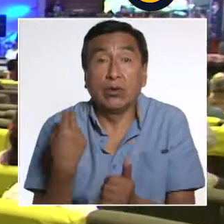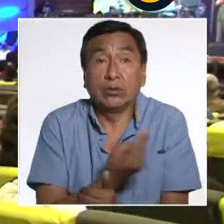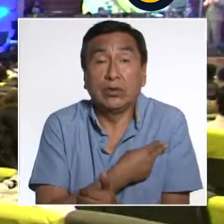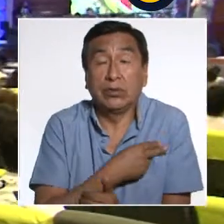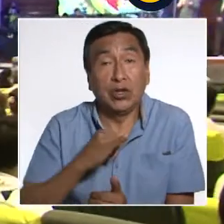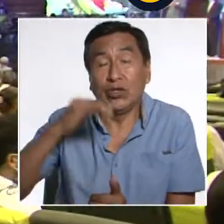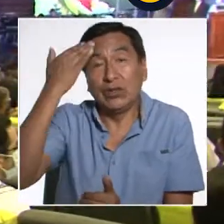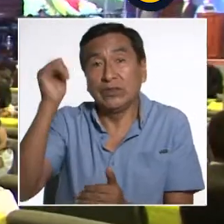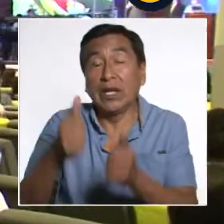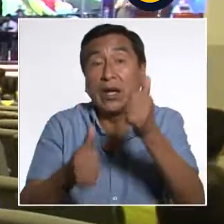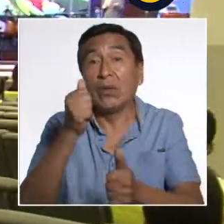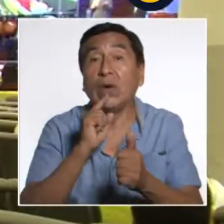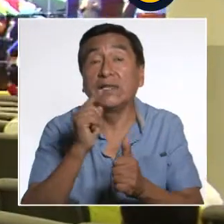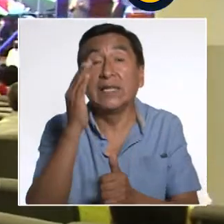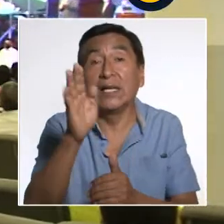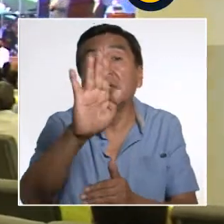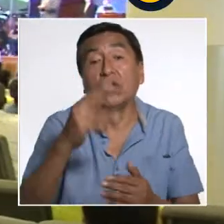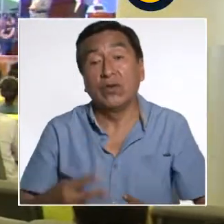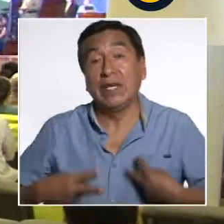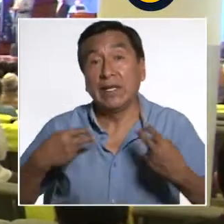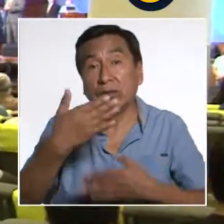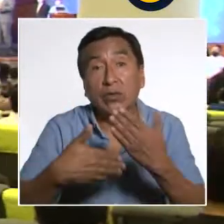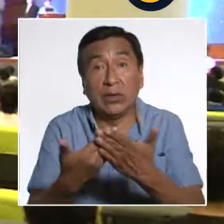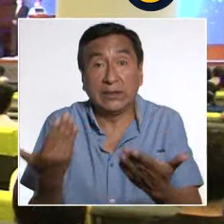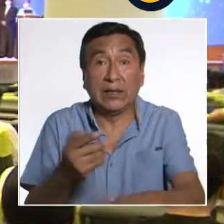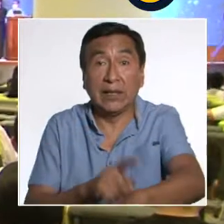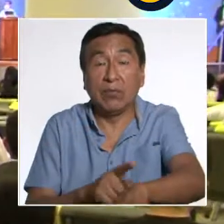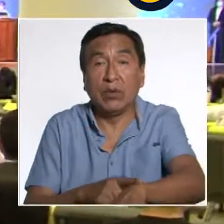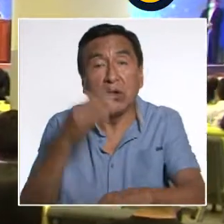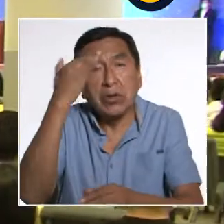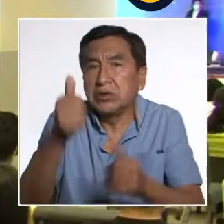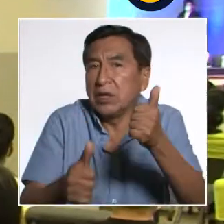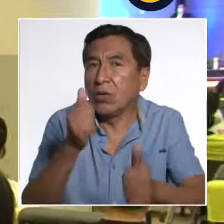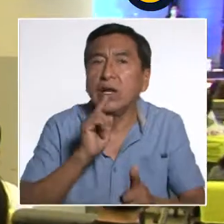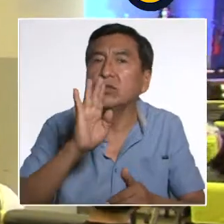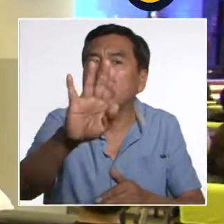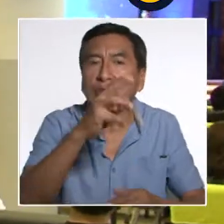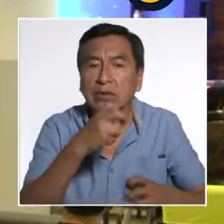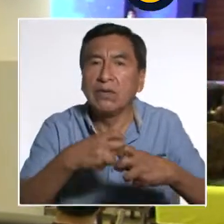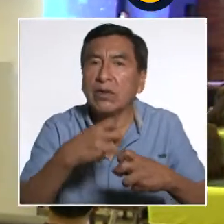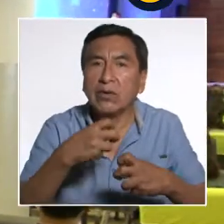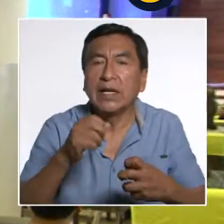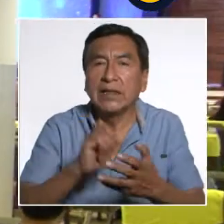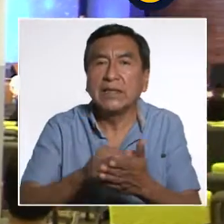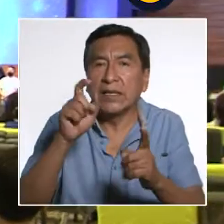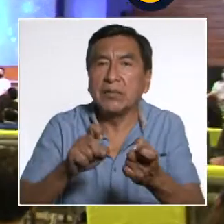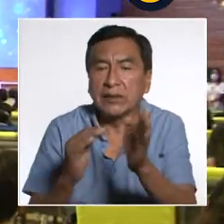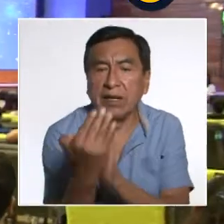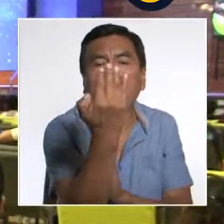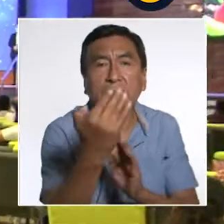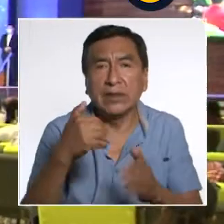Yo no sé cuál ha sido tu vida este tiempo, no sé cuáles son las dificultades que tú has tenido que